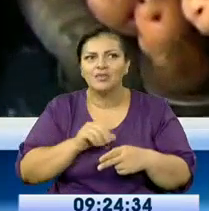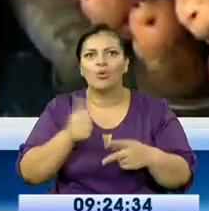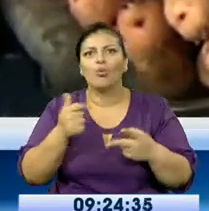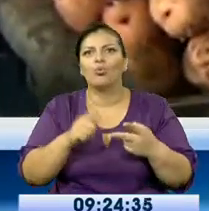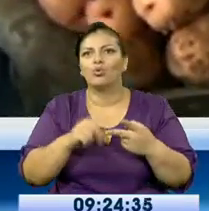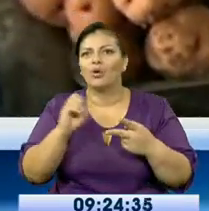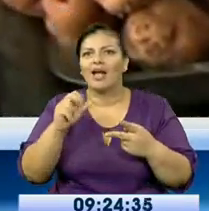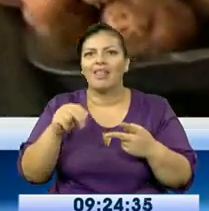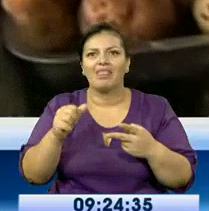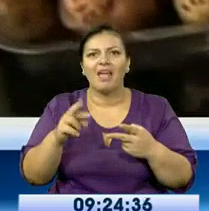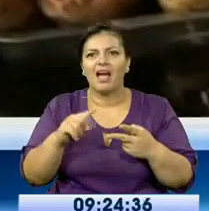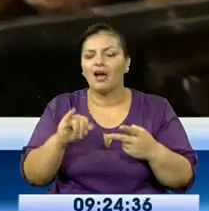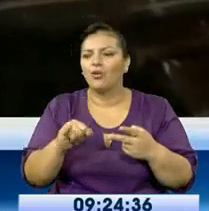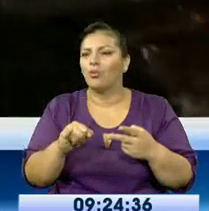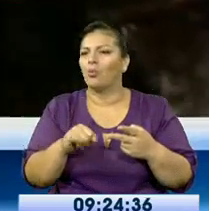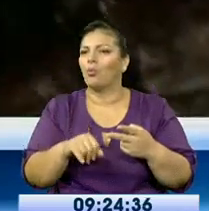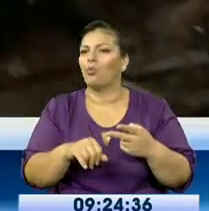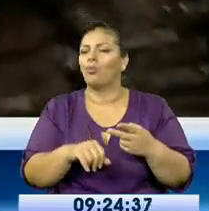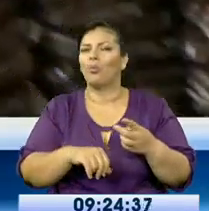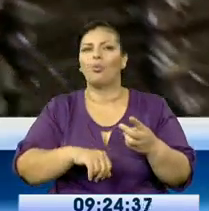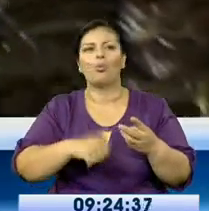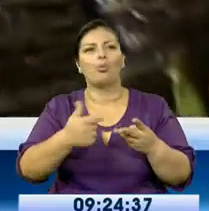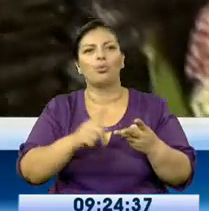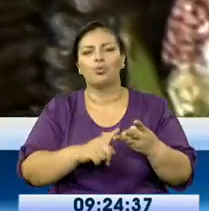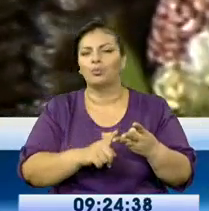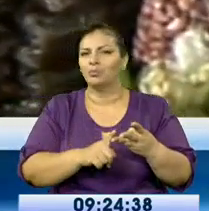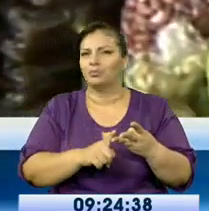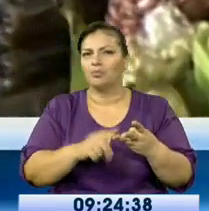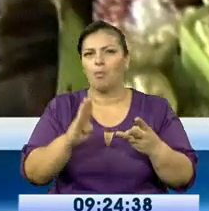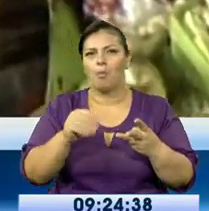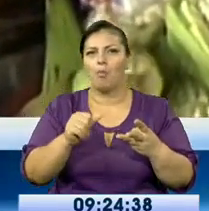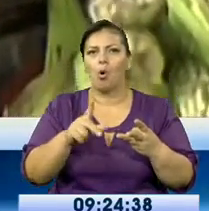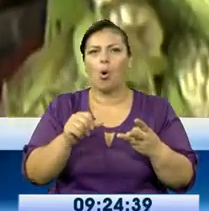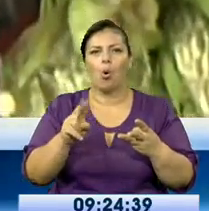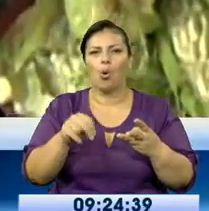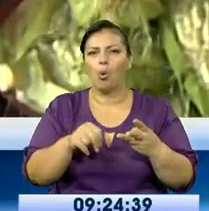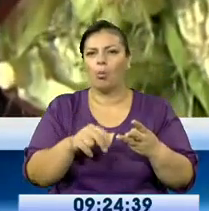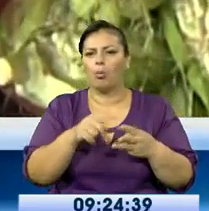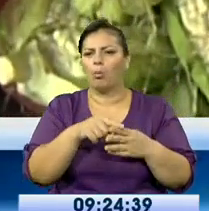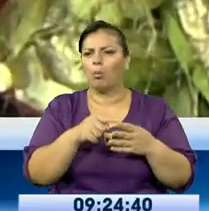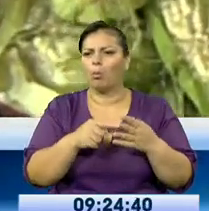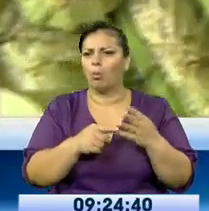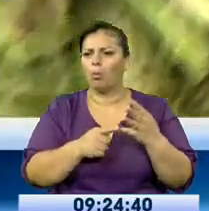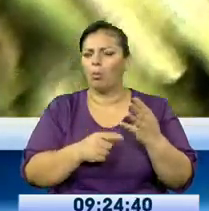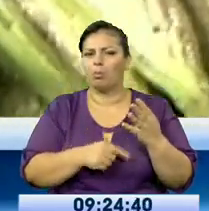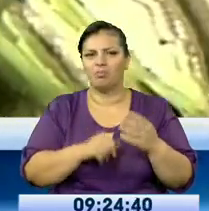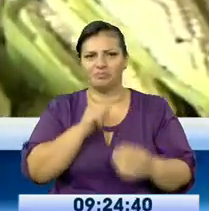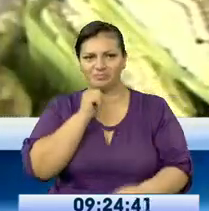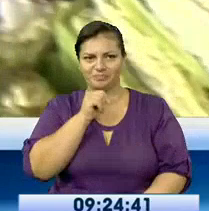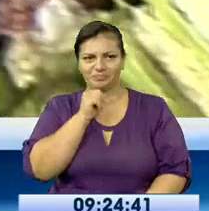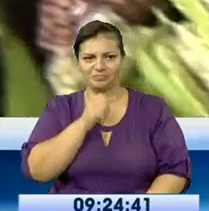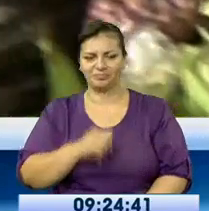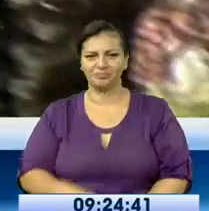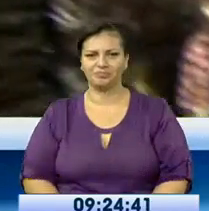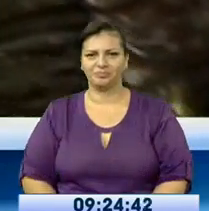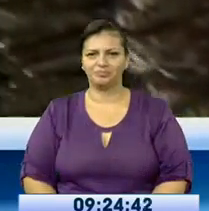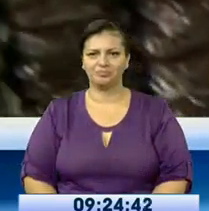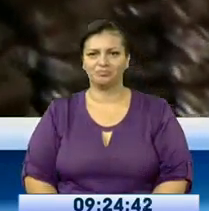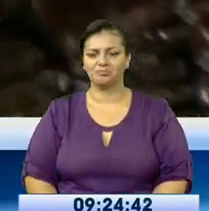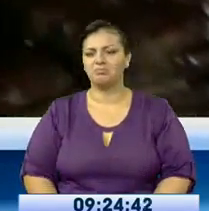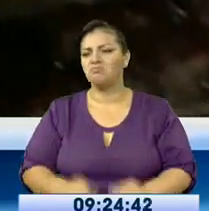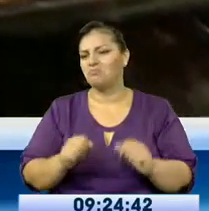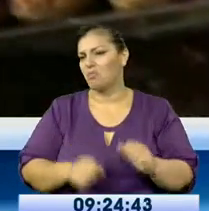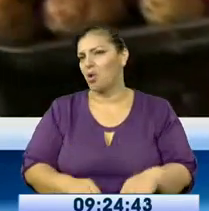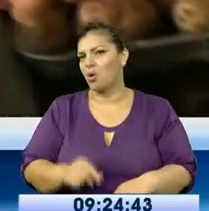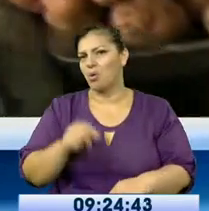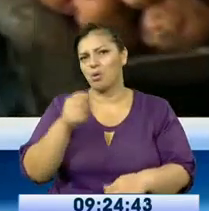canario también falta el ballo bolón sí faltan todavía varios pero bueno por lo menos ya van Armando de poquito en